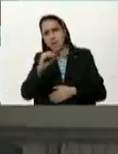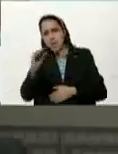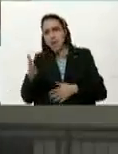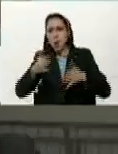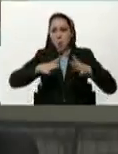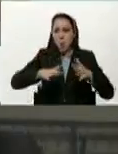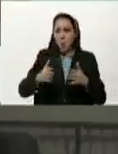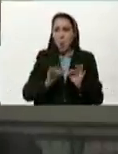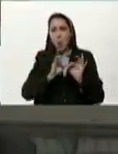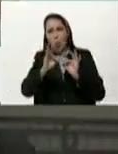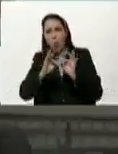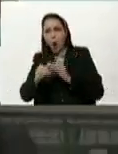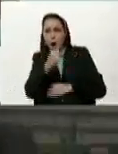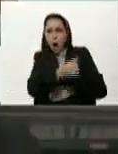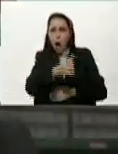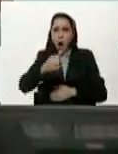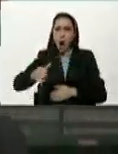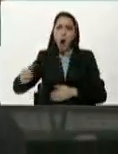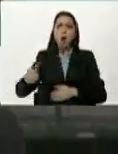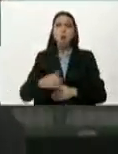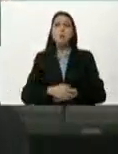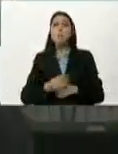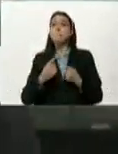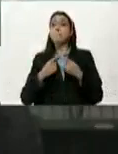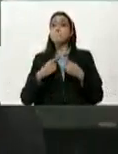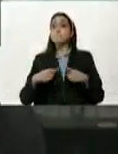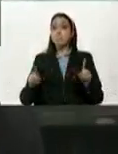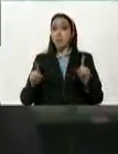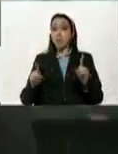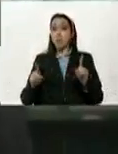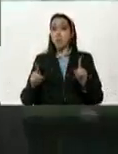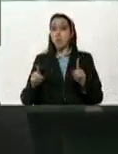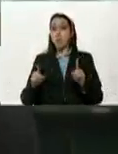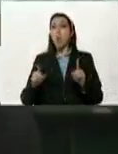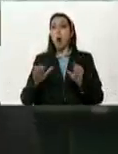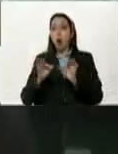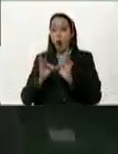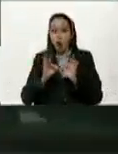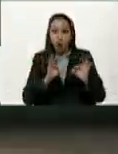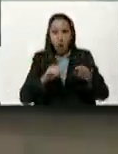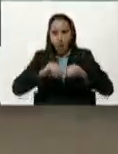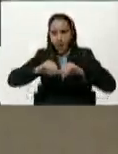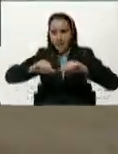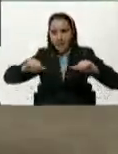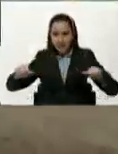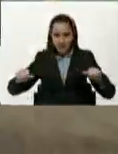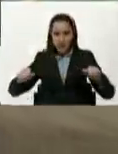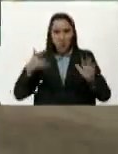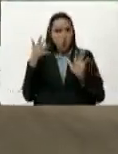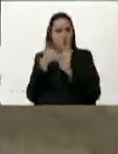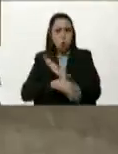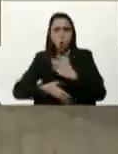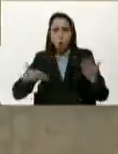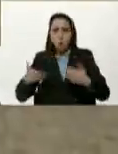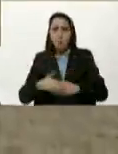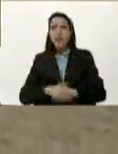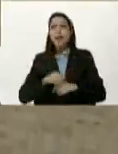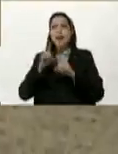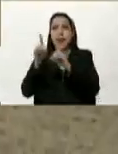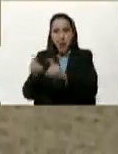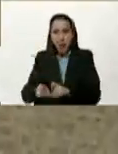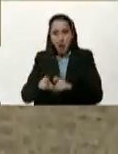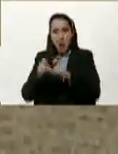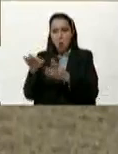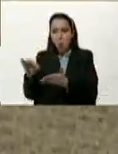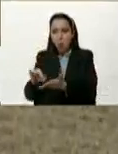por hectáreas sin embargo presidente unos lotes interesantes de todo el núcleo que se sembró de las cuatro mil